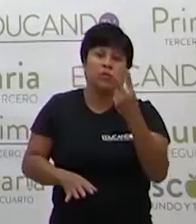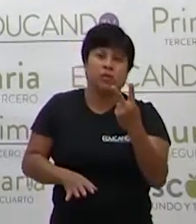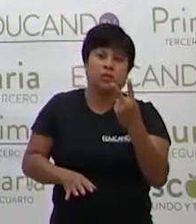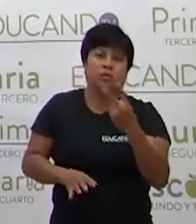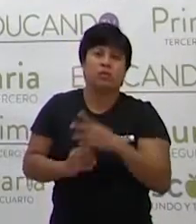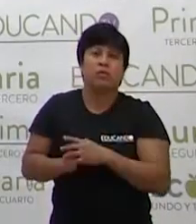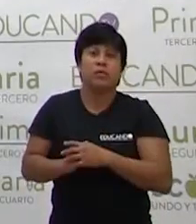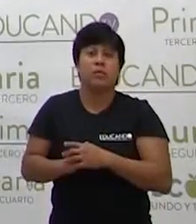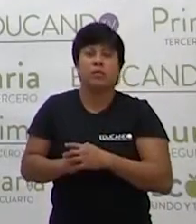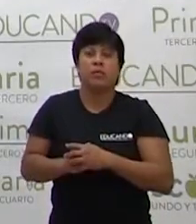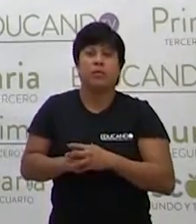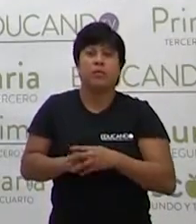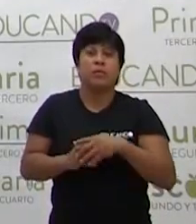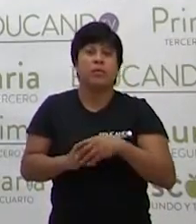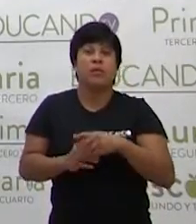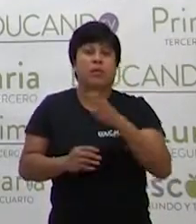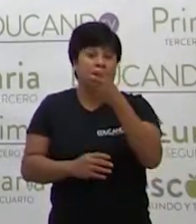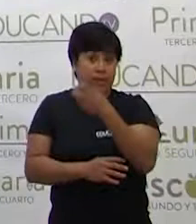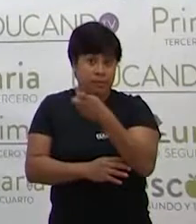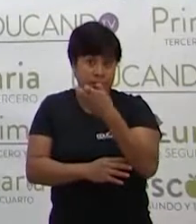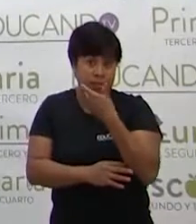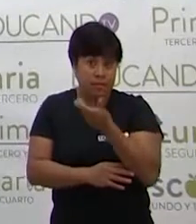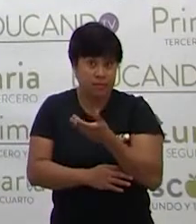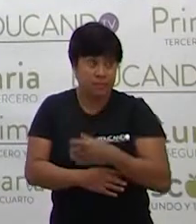56.742. ¿Sería este?